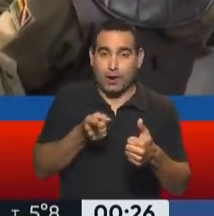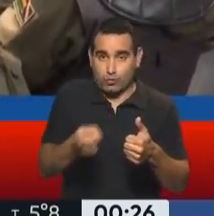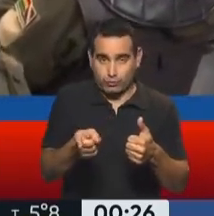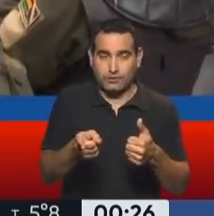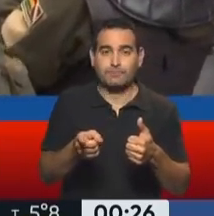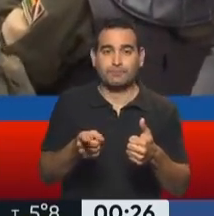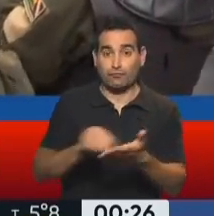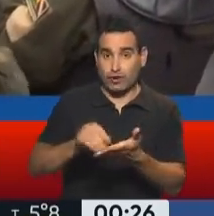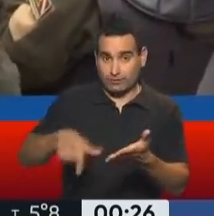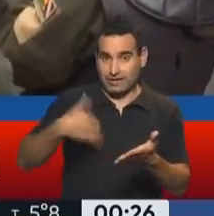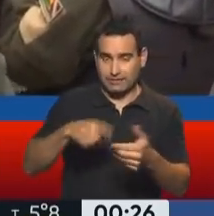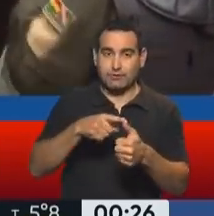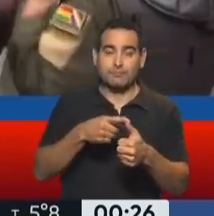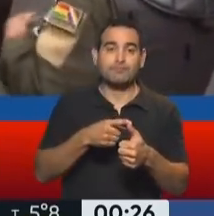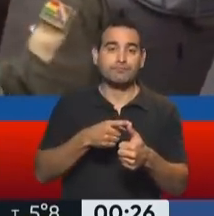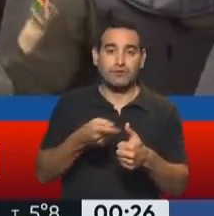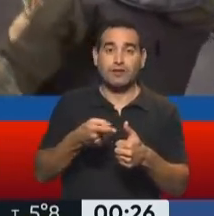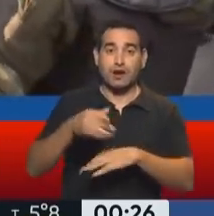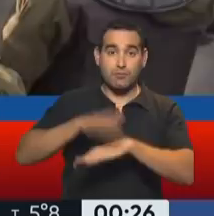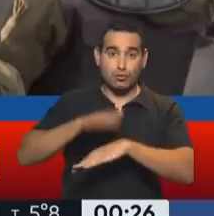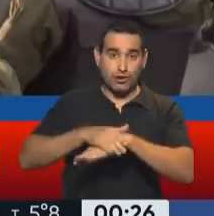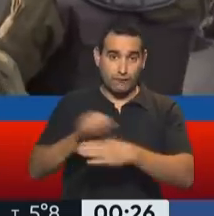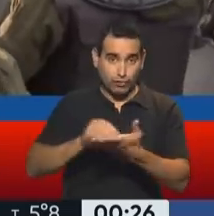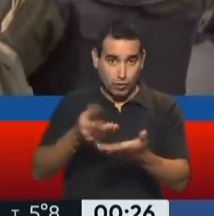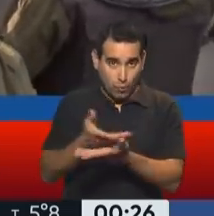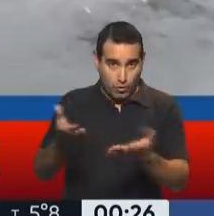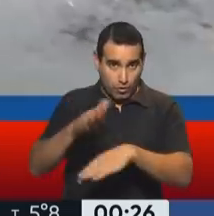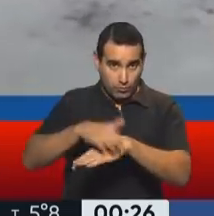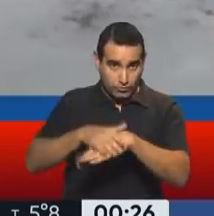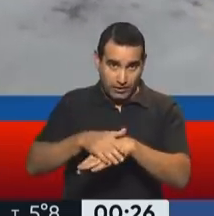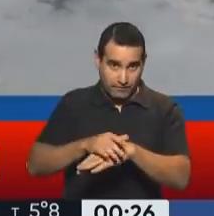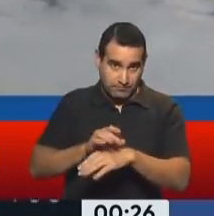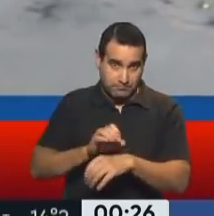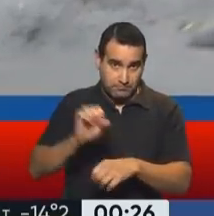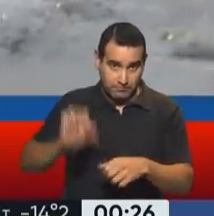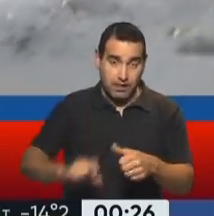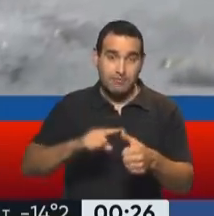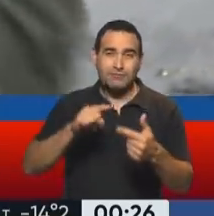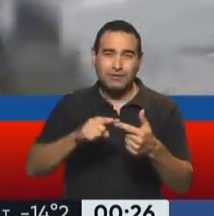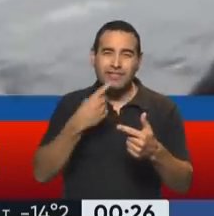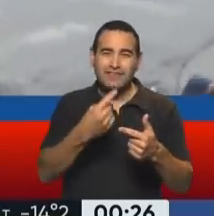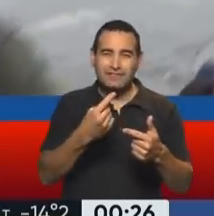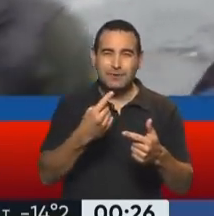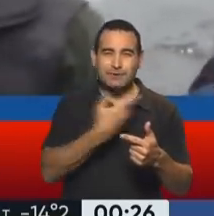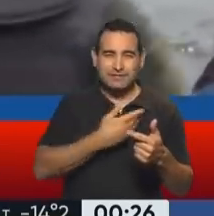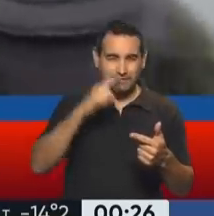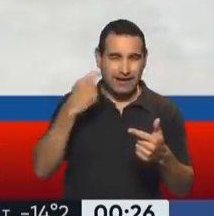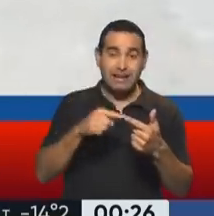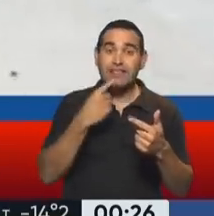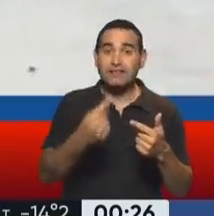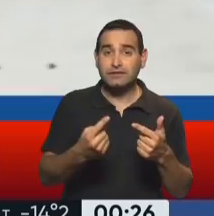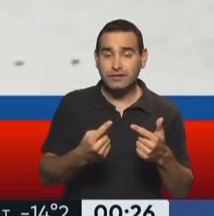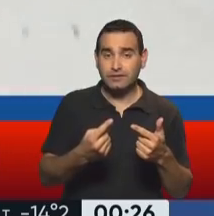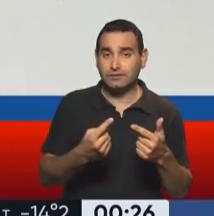de que haya incumplimiento de los deberes de funcionario público hasta esta figura que habló el presidente Alberto Fernández de